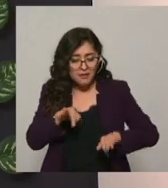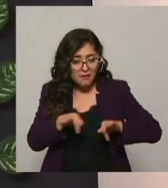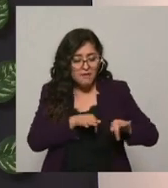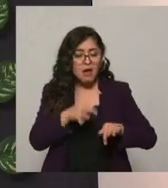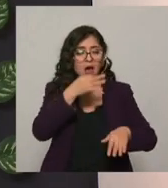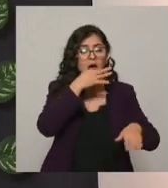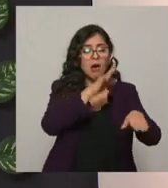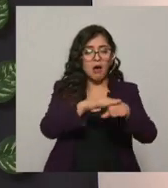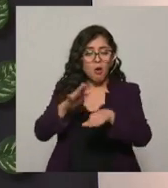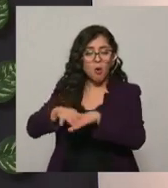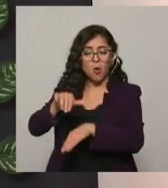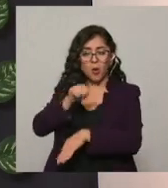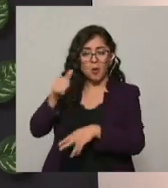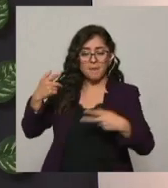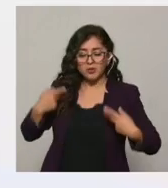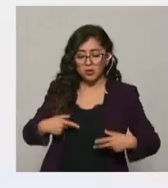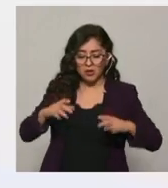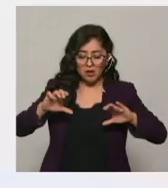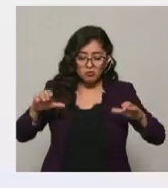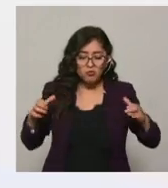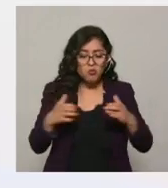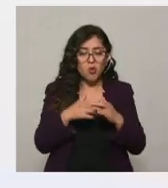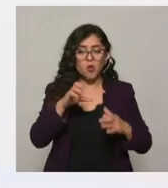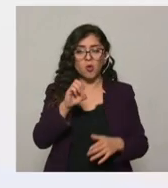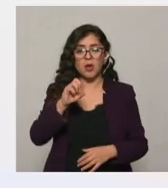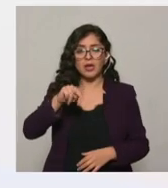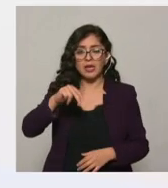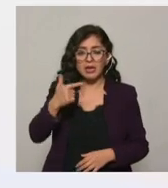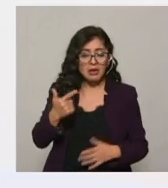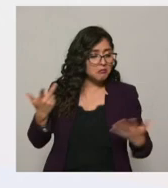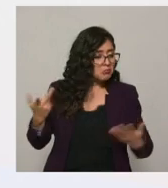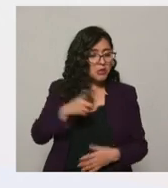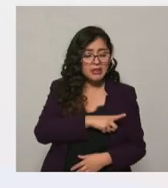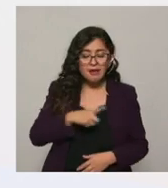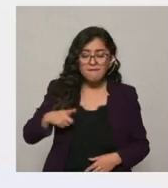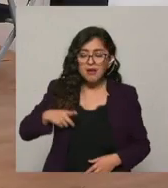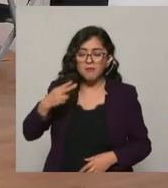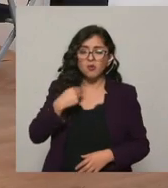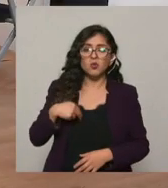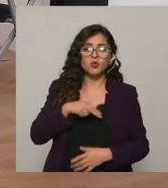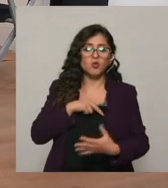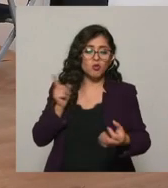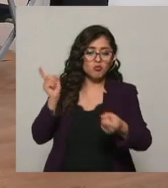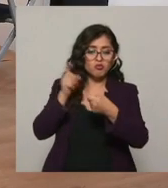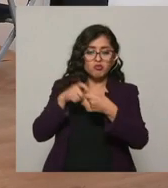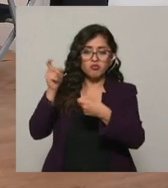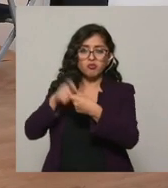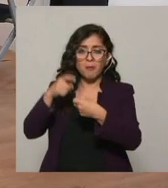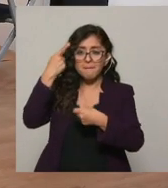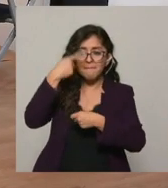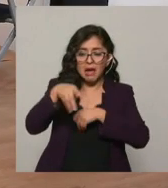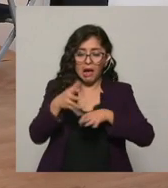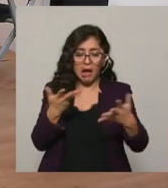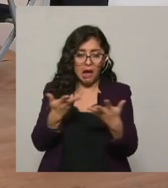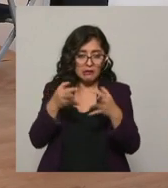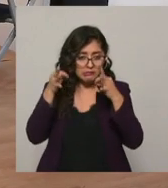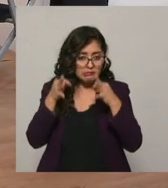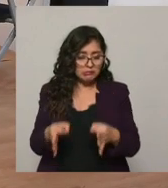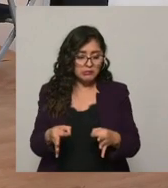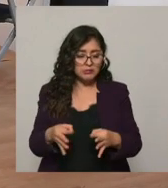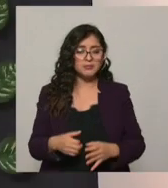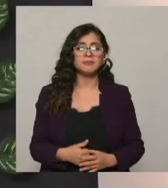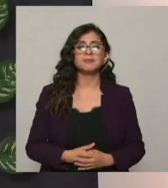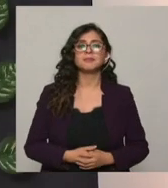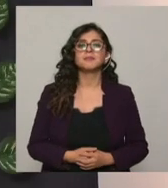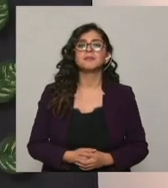para hacer organización, ¿no? O sea, estamos ahí porque tenemos que estar ahí, porque es nuestro trabajo, ¿no? Y sin embargo, sobre